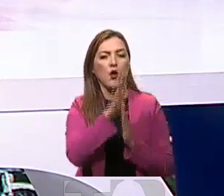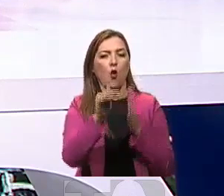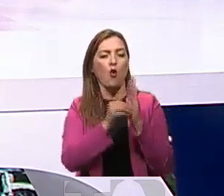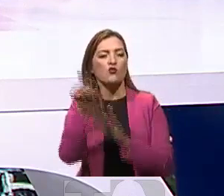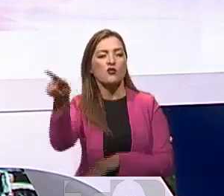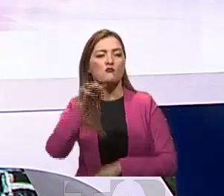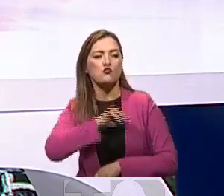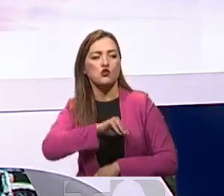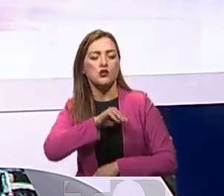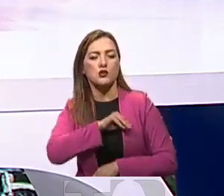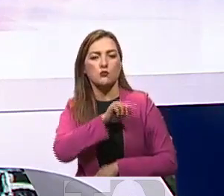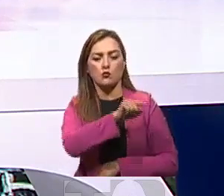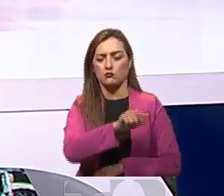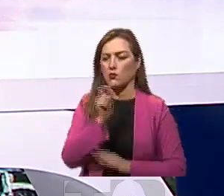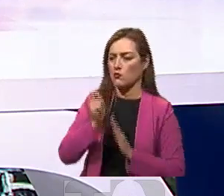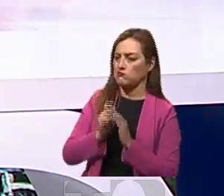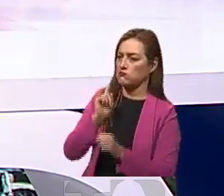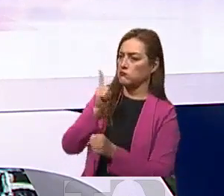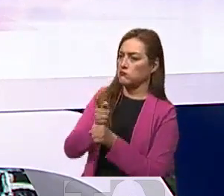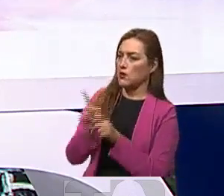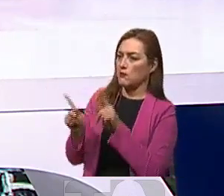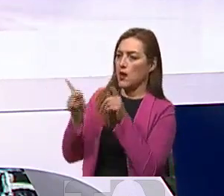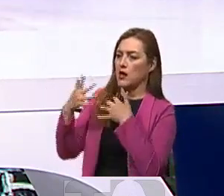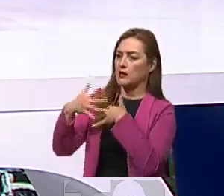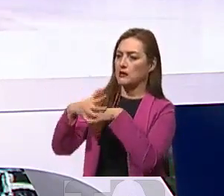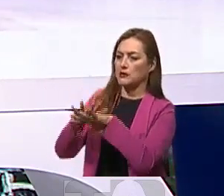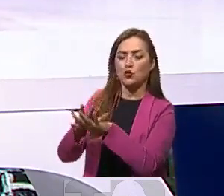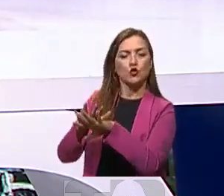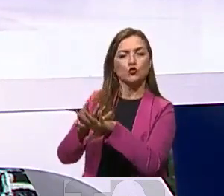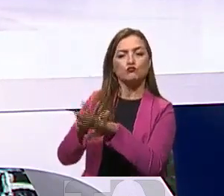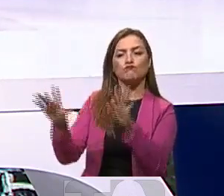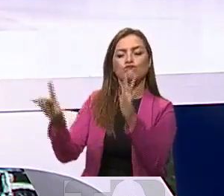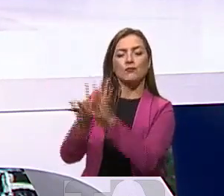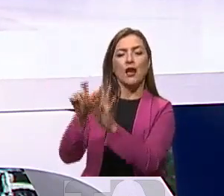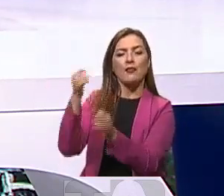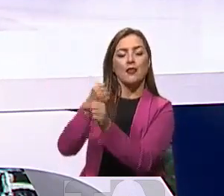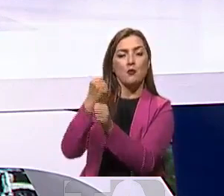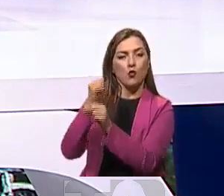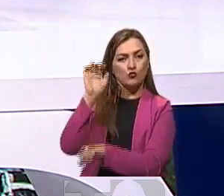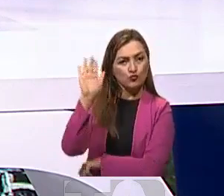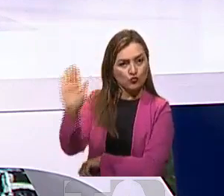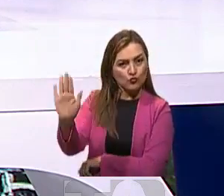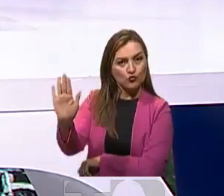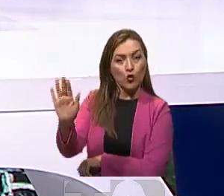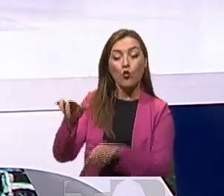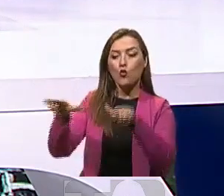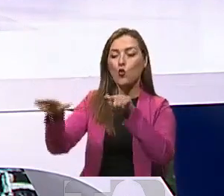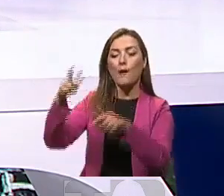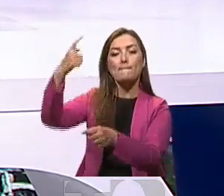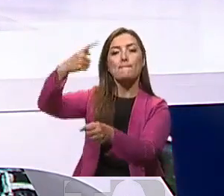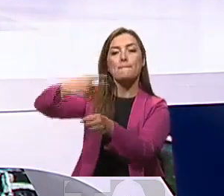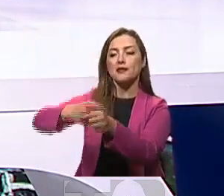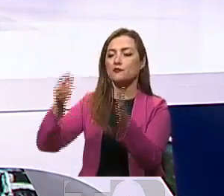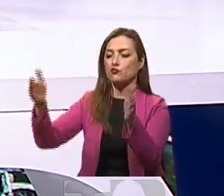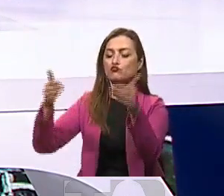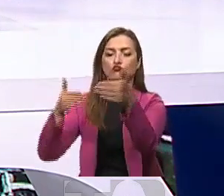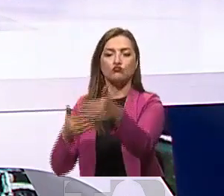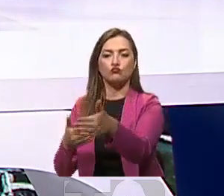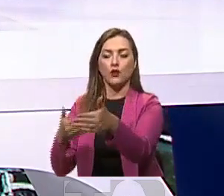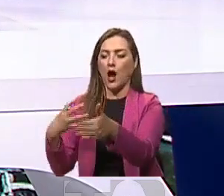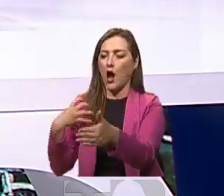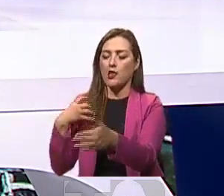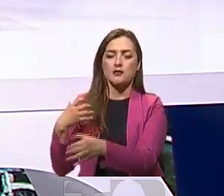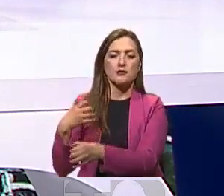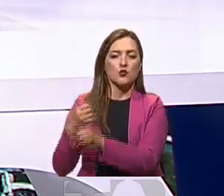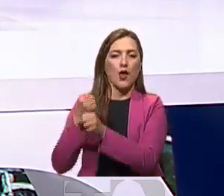Quito. Un juez ordenó un plan integral de regularización para que se determine un espacio donde se garantice su seguridad